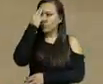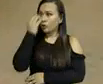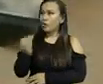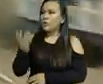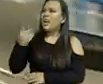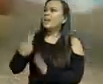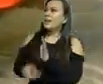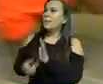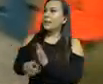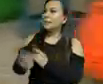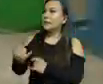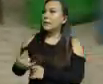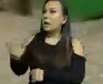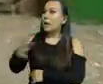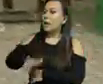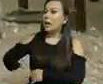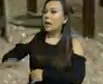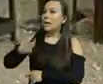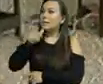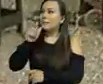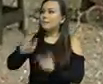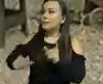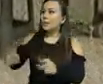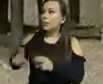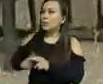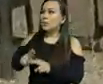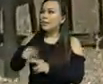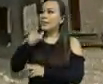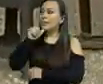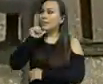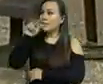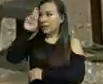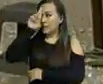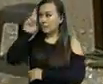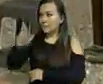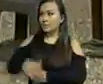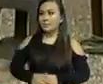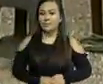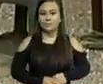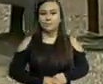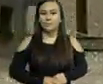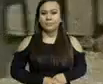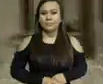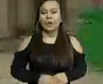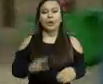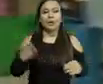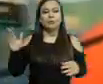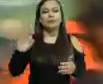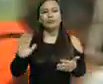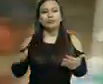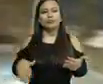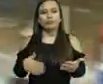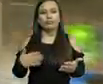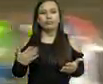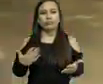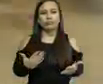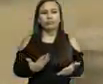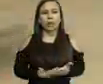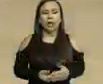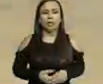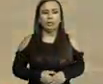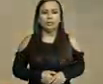los usuarios y nos respetan a las ramitas no encontramos si no respetas está bien que aquí